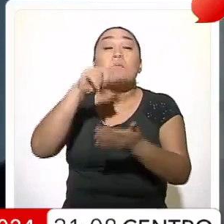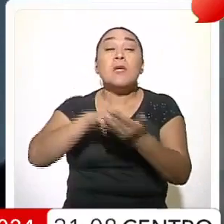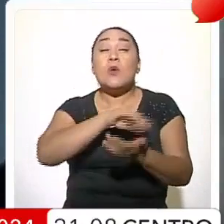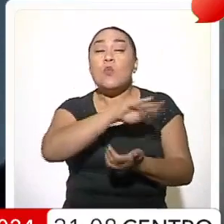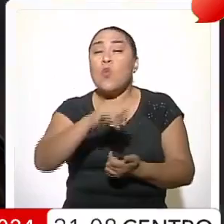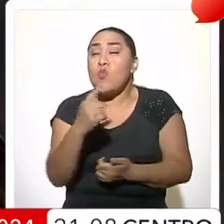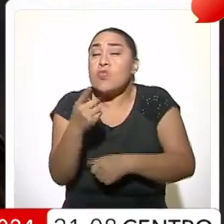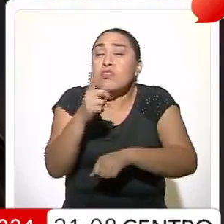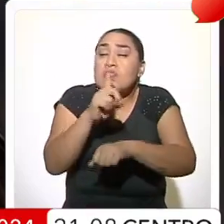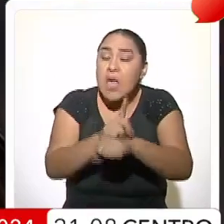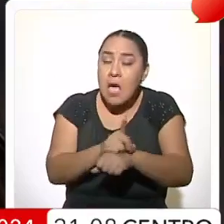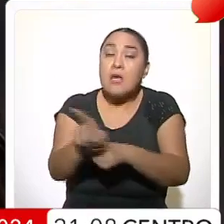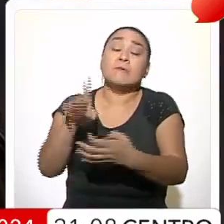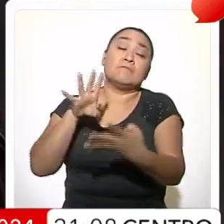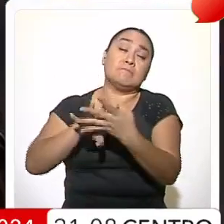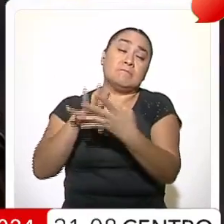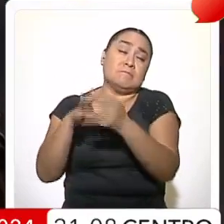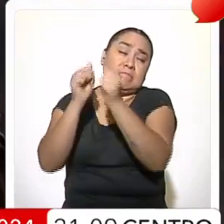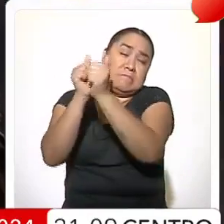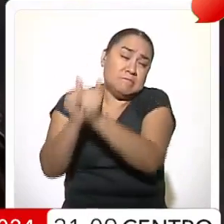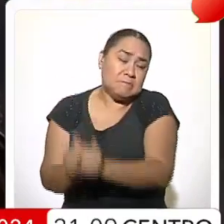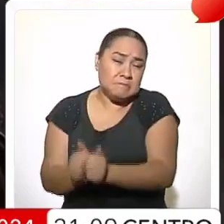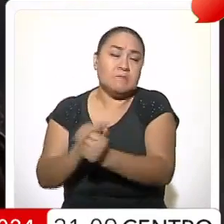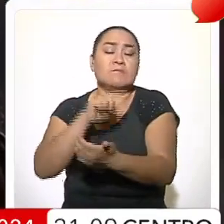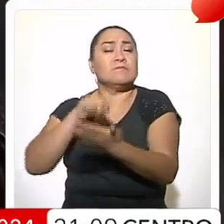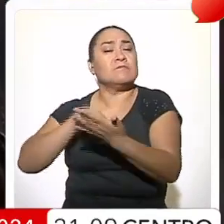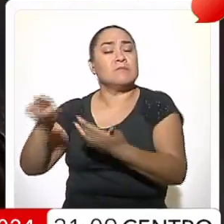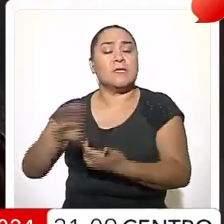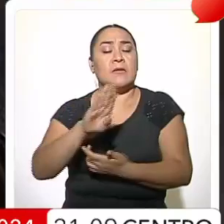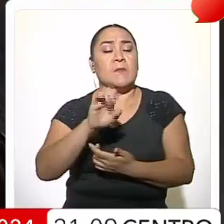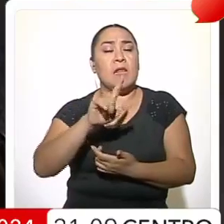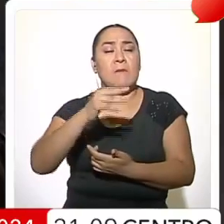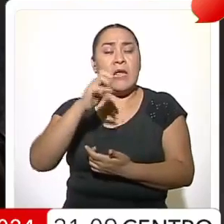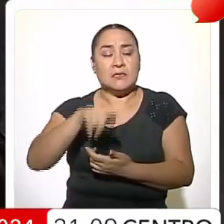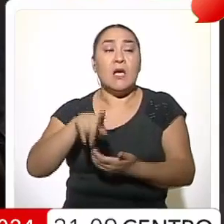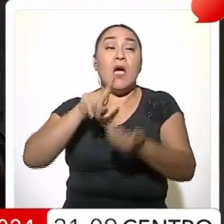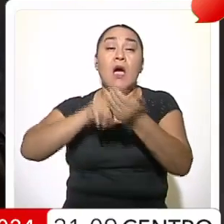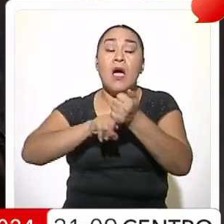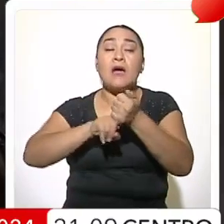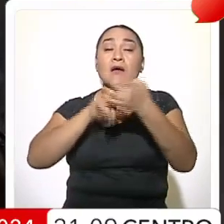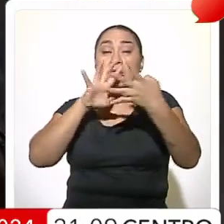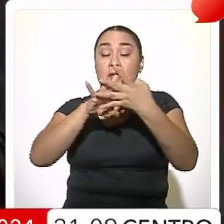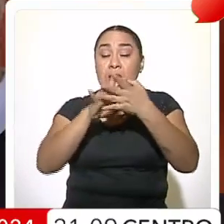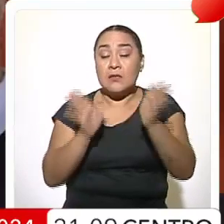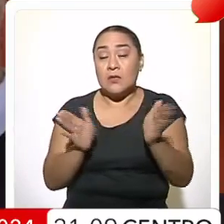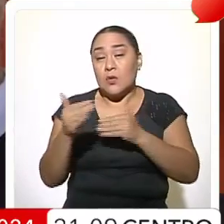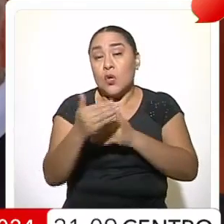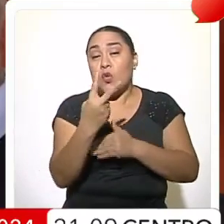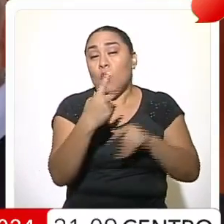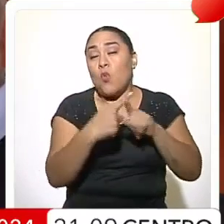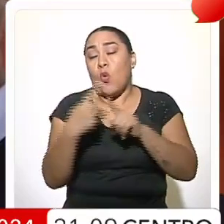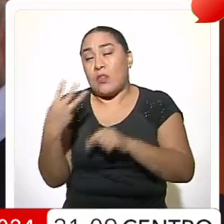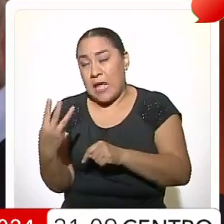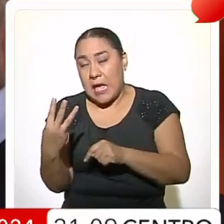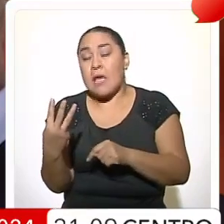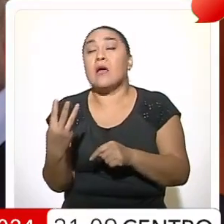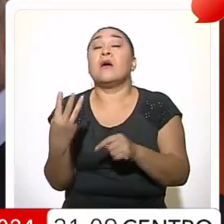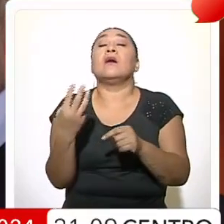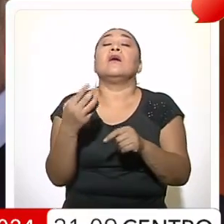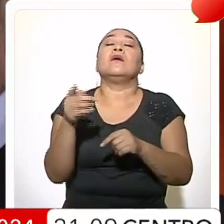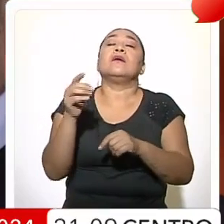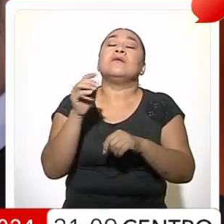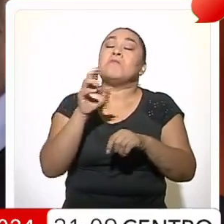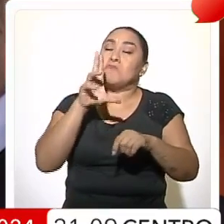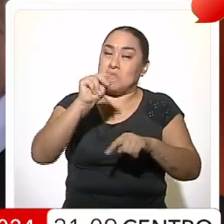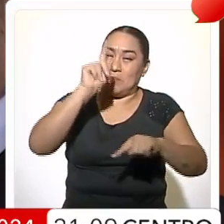1.901 días estuvo en la prisión de máxima seguridad de Belmarsh, en una celda de 2x3, que con la reclusión en la Embajada